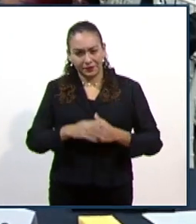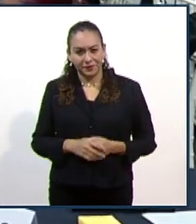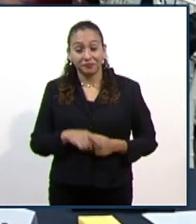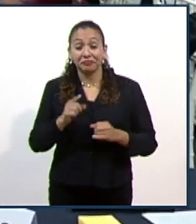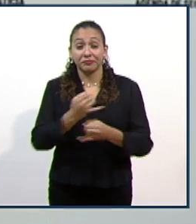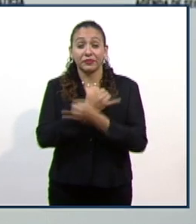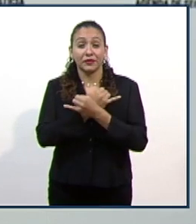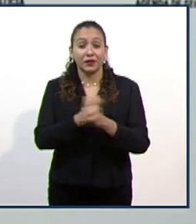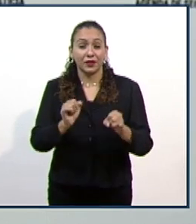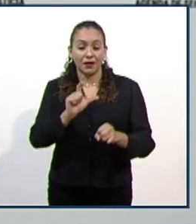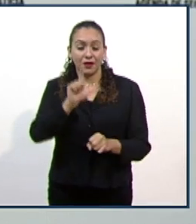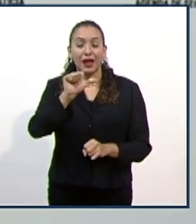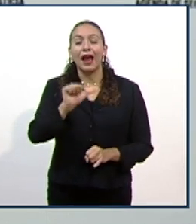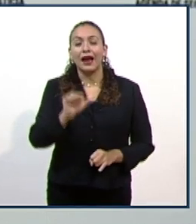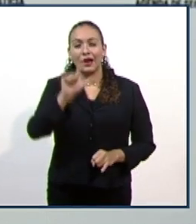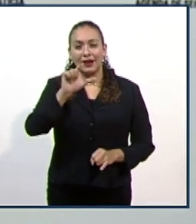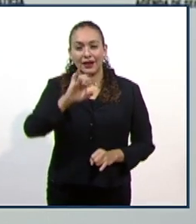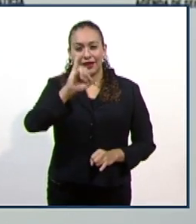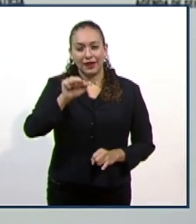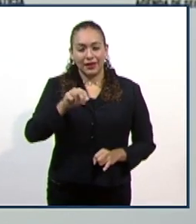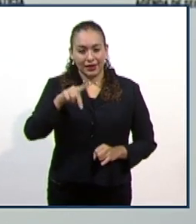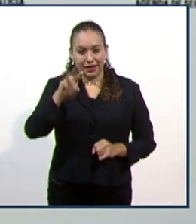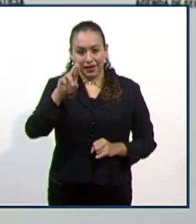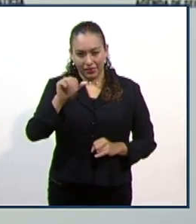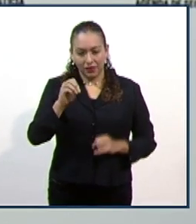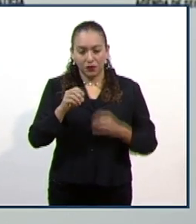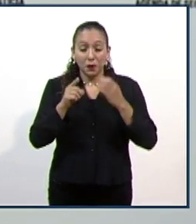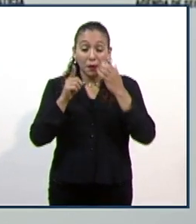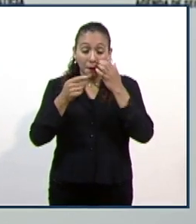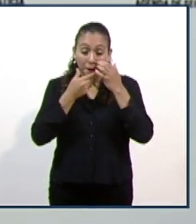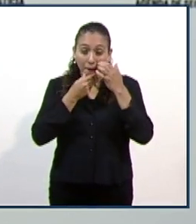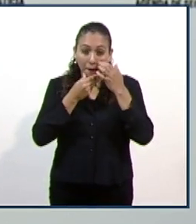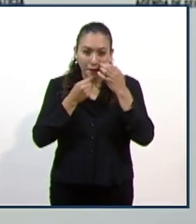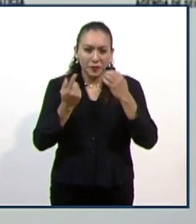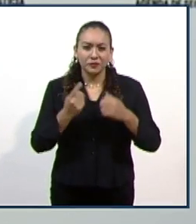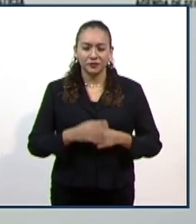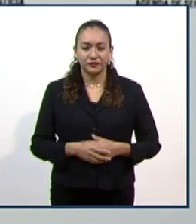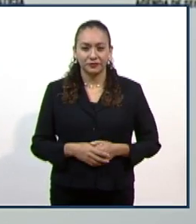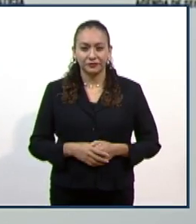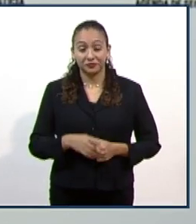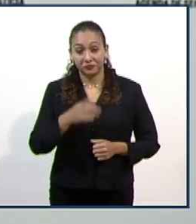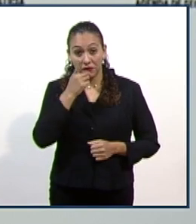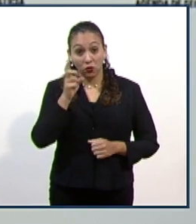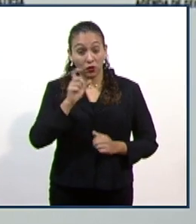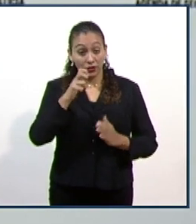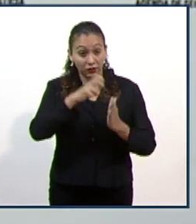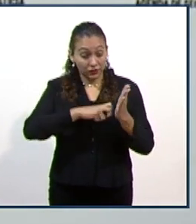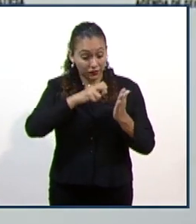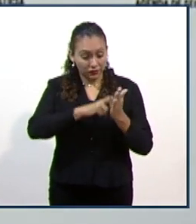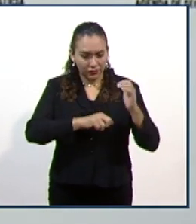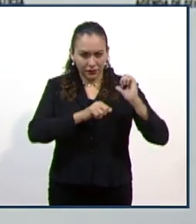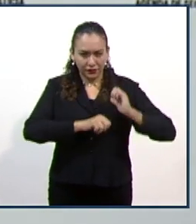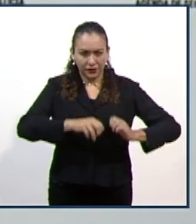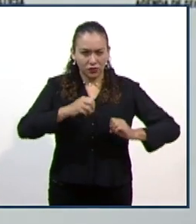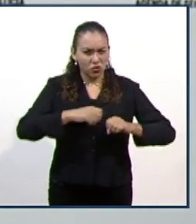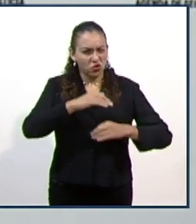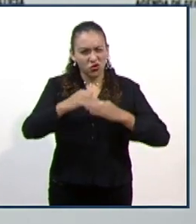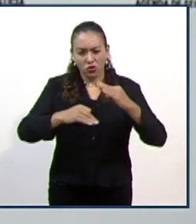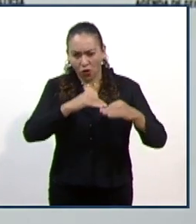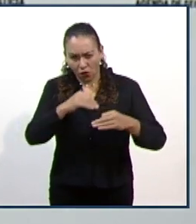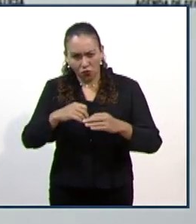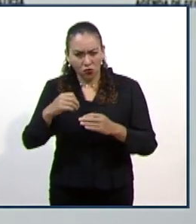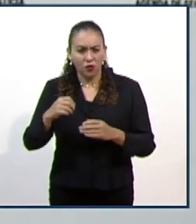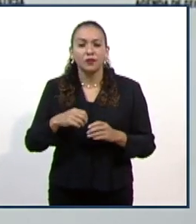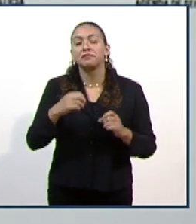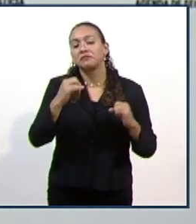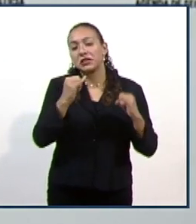inauguración, Alejandro Vega Nieto, magistrado del Poder Judicial de la Federación, aseguró que toda reforma al sistema de justicia debe